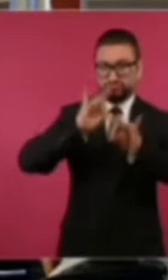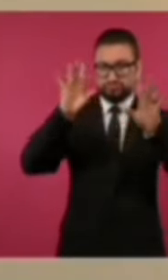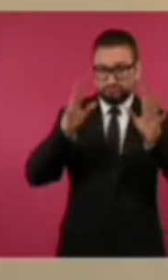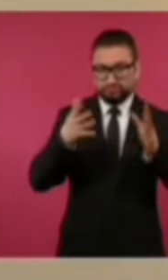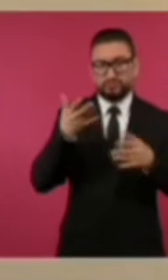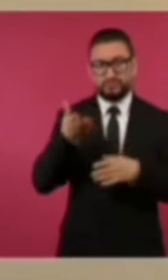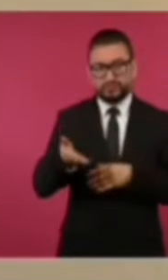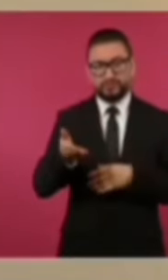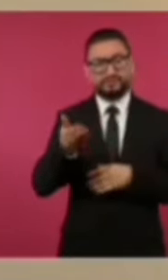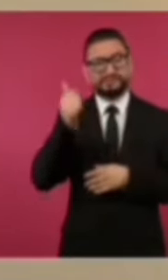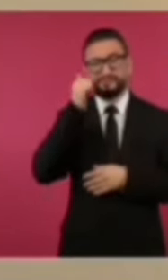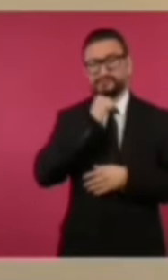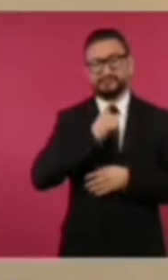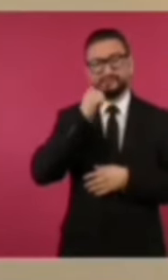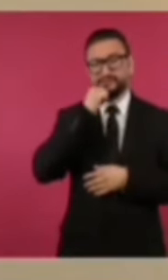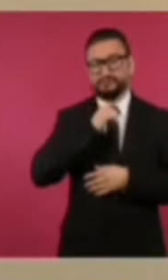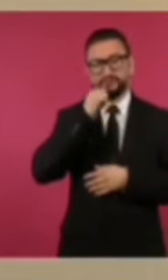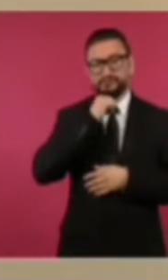vivir siempre